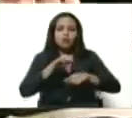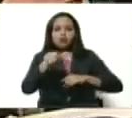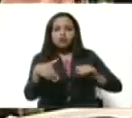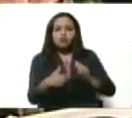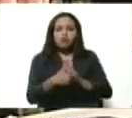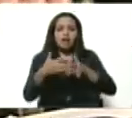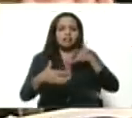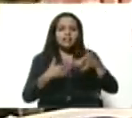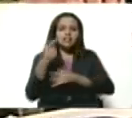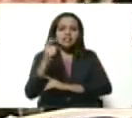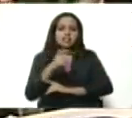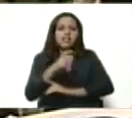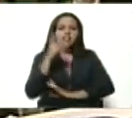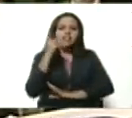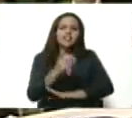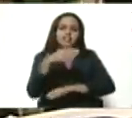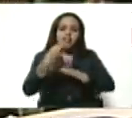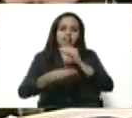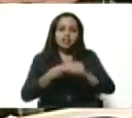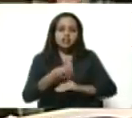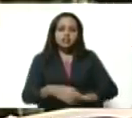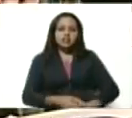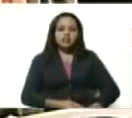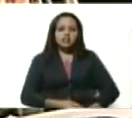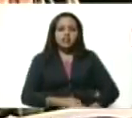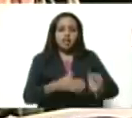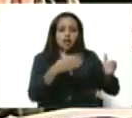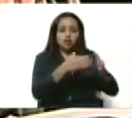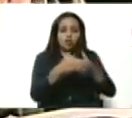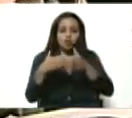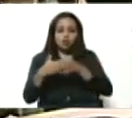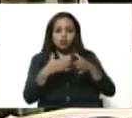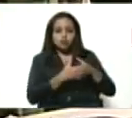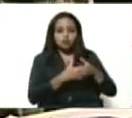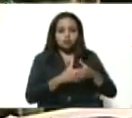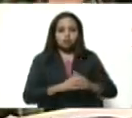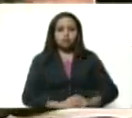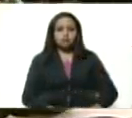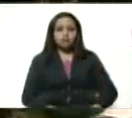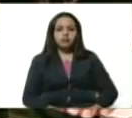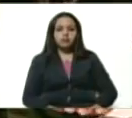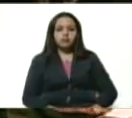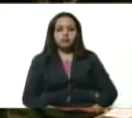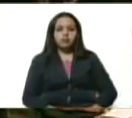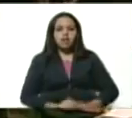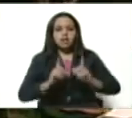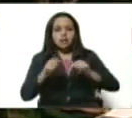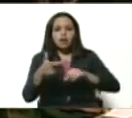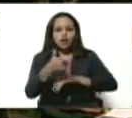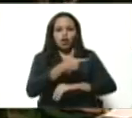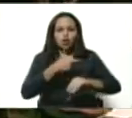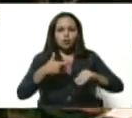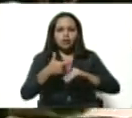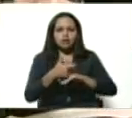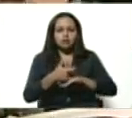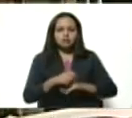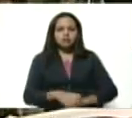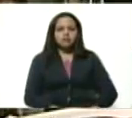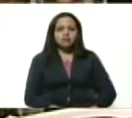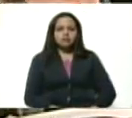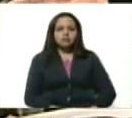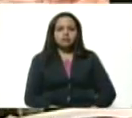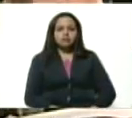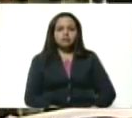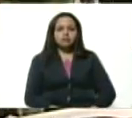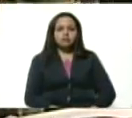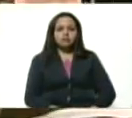necesarias que se deben ejecutar entre los órganos siguientes del estado con también los gobiernos regionales los gobiernos locales este es